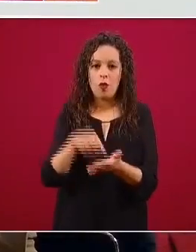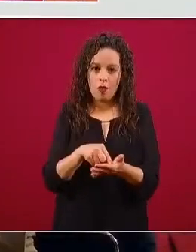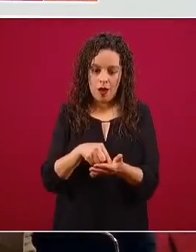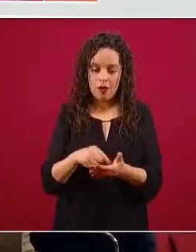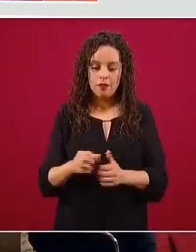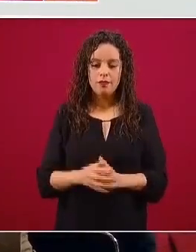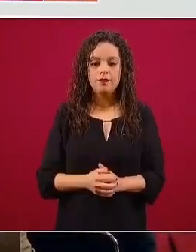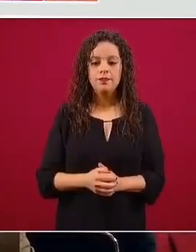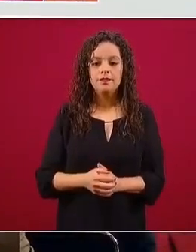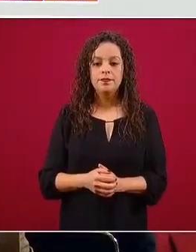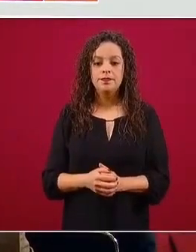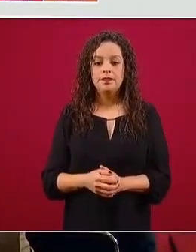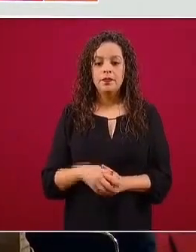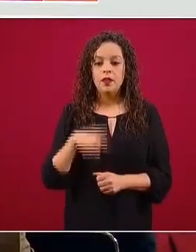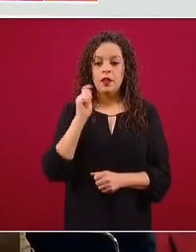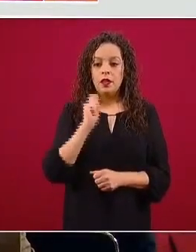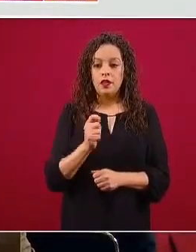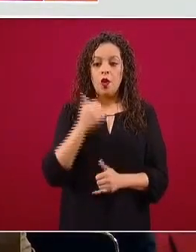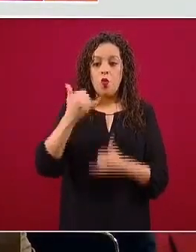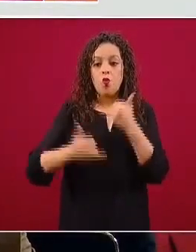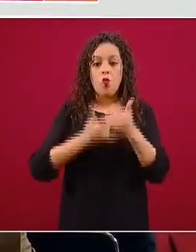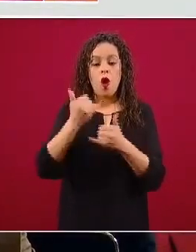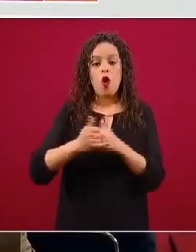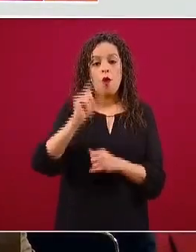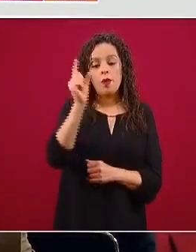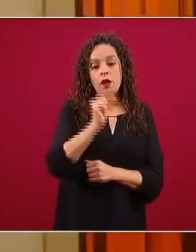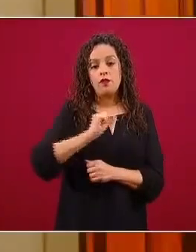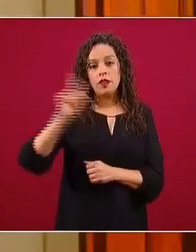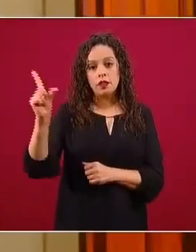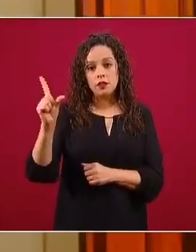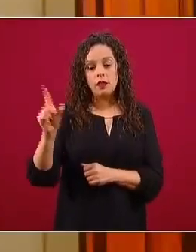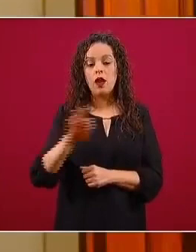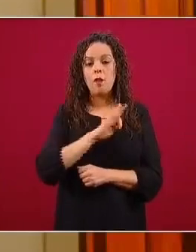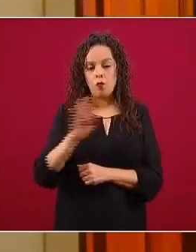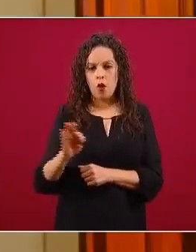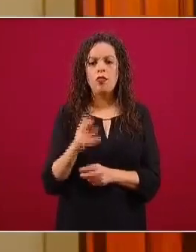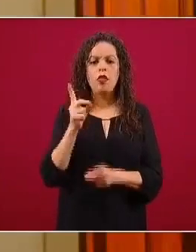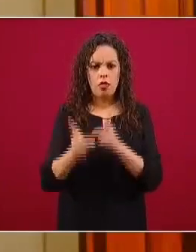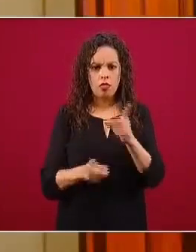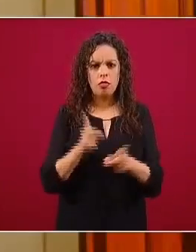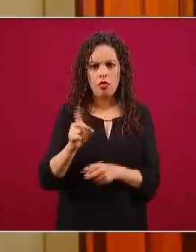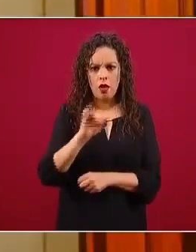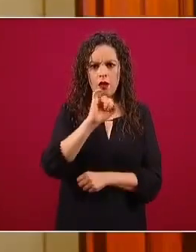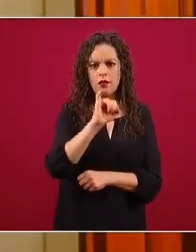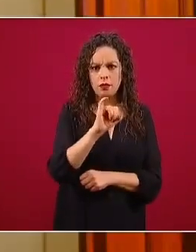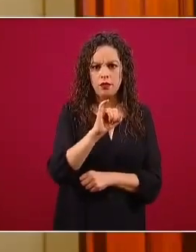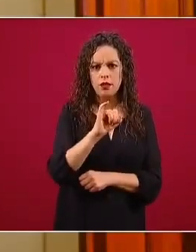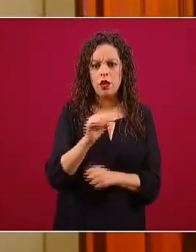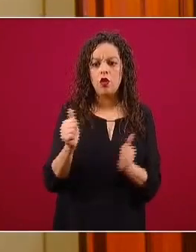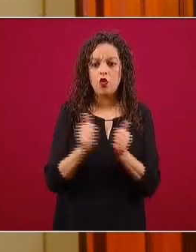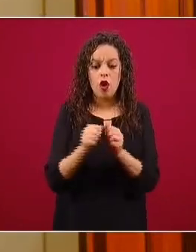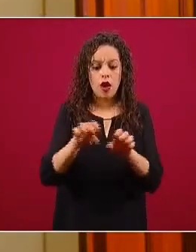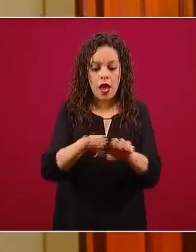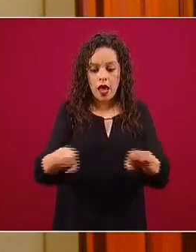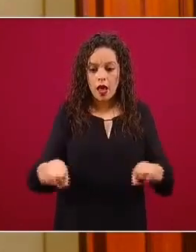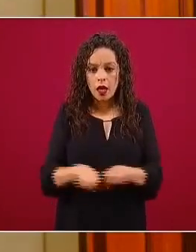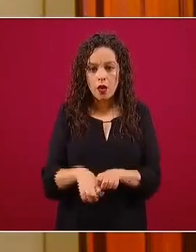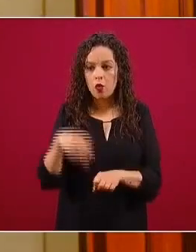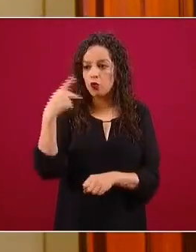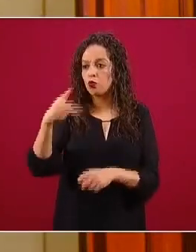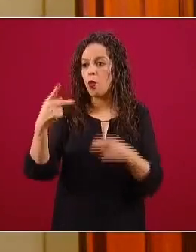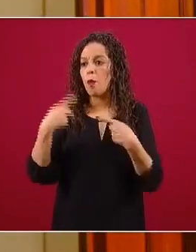juegos profesionales en ambos niveles de riesgo pueden llevar a cabo sus actividades deportivas, pero solamente entre los equipos, solamente con su